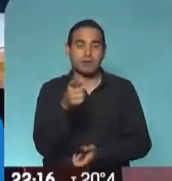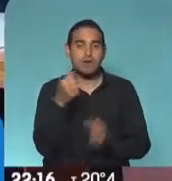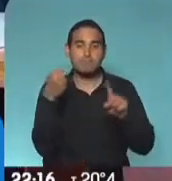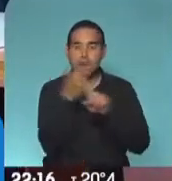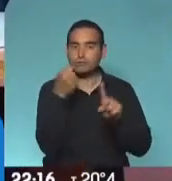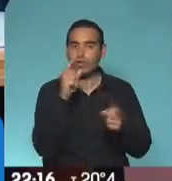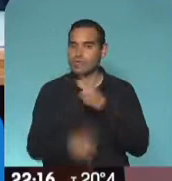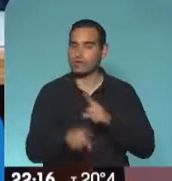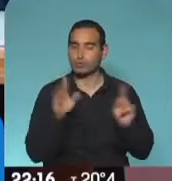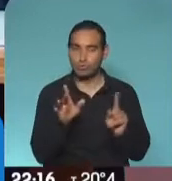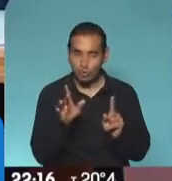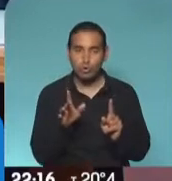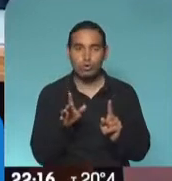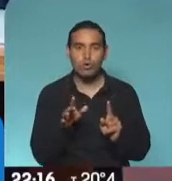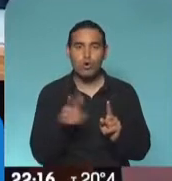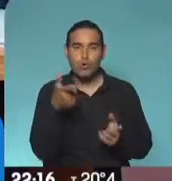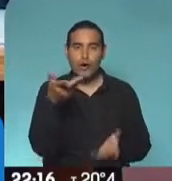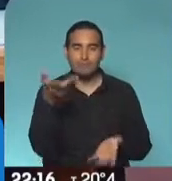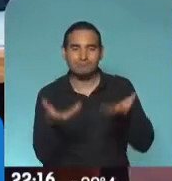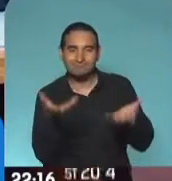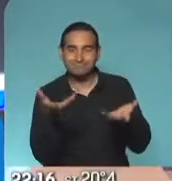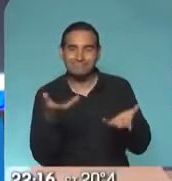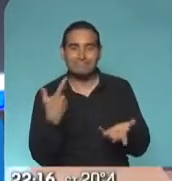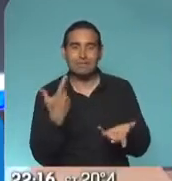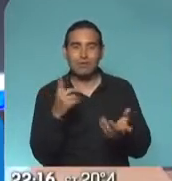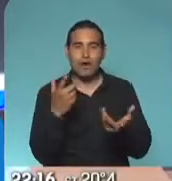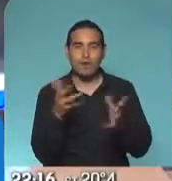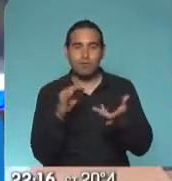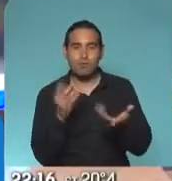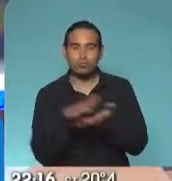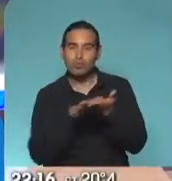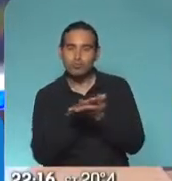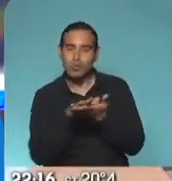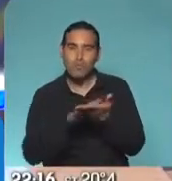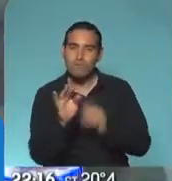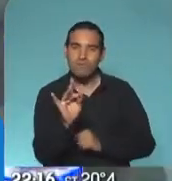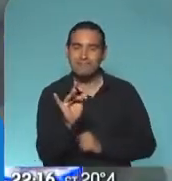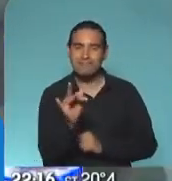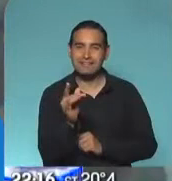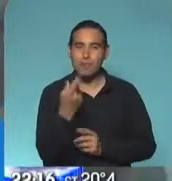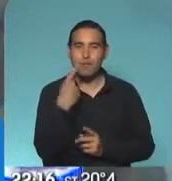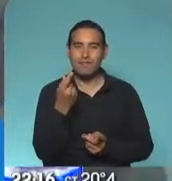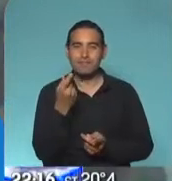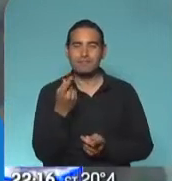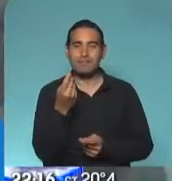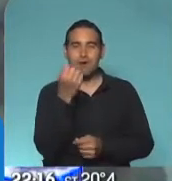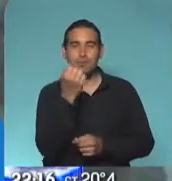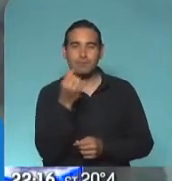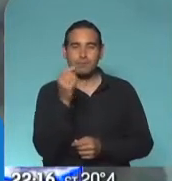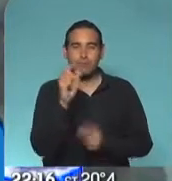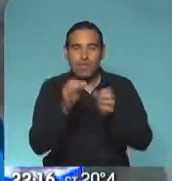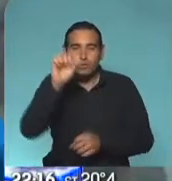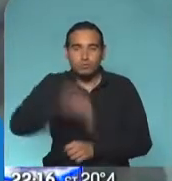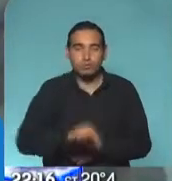directo y no tiene compensación ninguna. Sí, no hay política monetaria, no puede devaluar. Claro, no puedes devaluar. Entonces es un aumento en